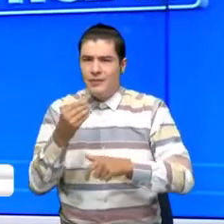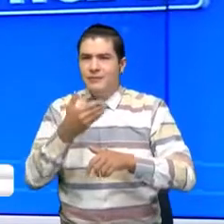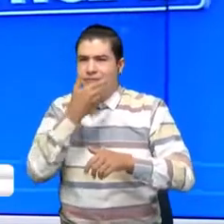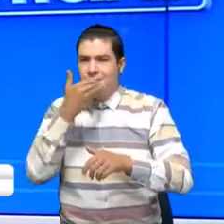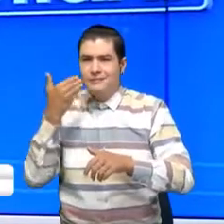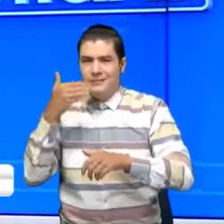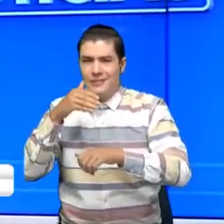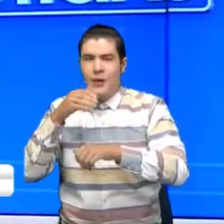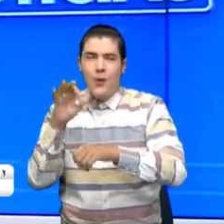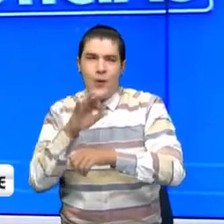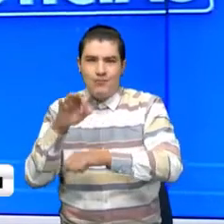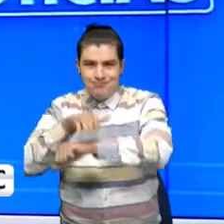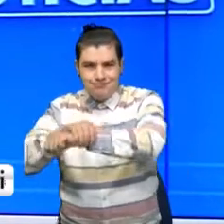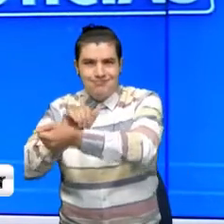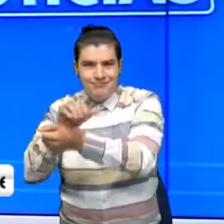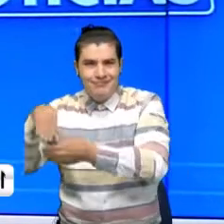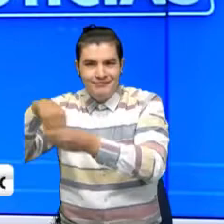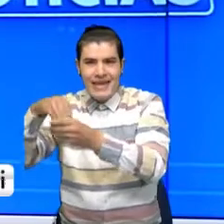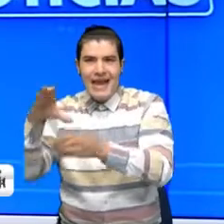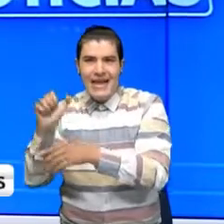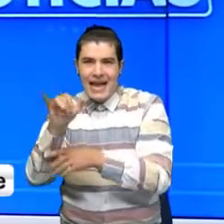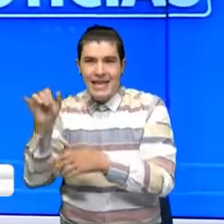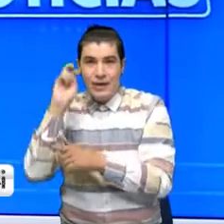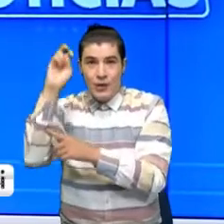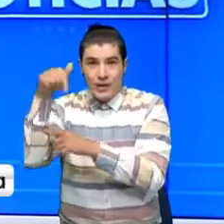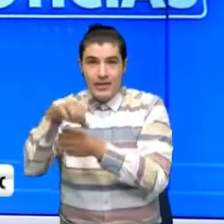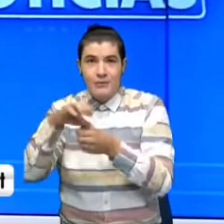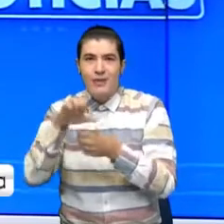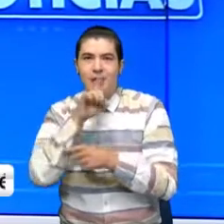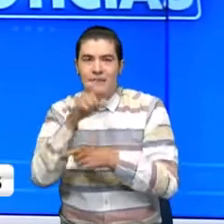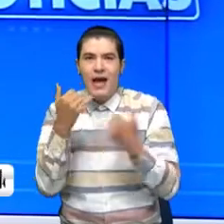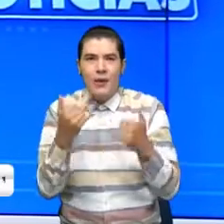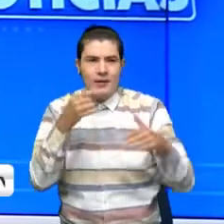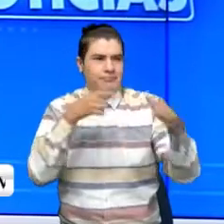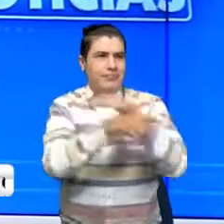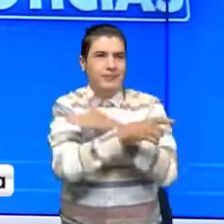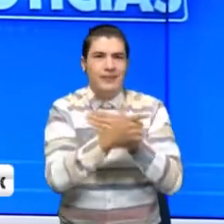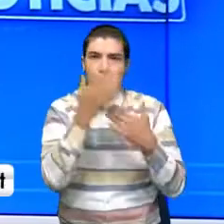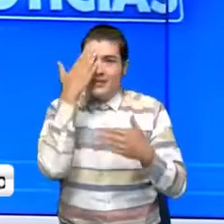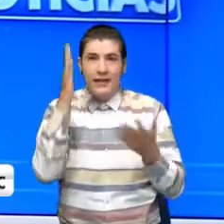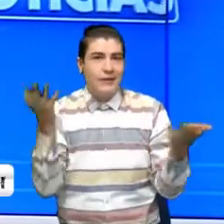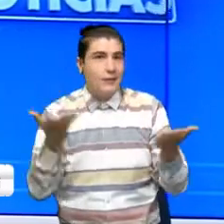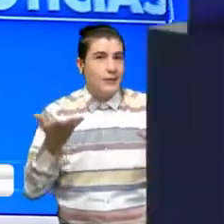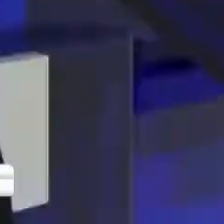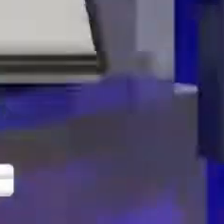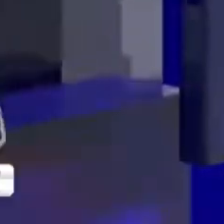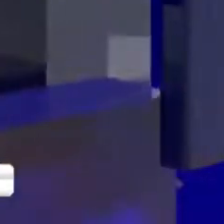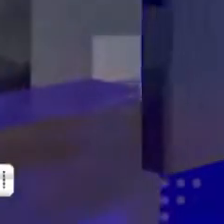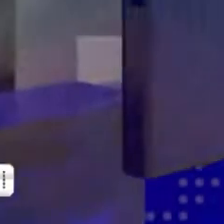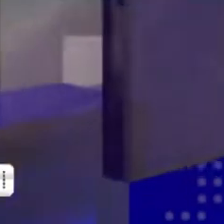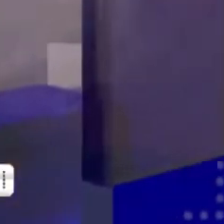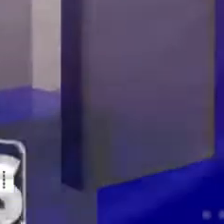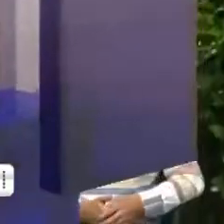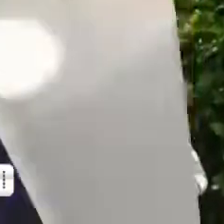norte en donde estaban detenidos el hedor penilla muy buenas tardes que se sabe de estos presos fugados adelante